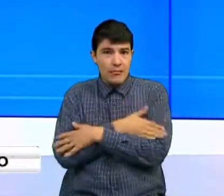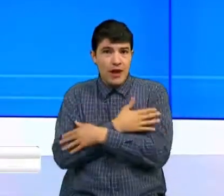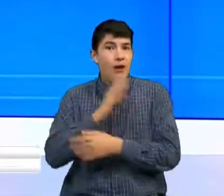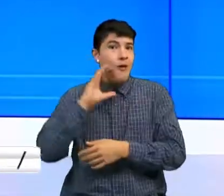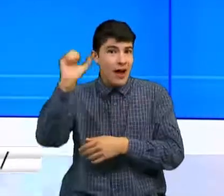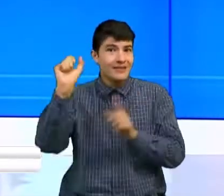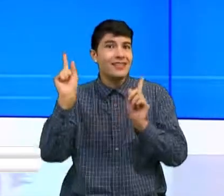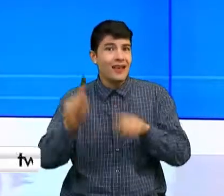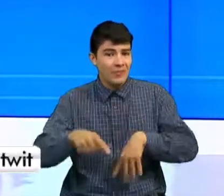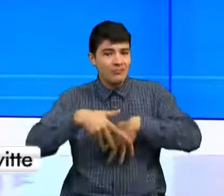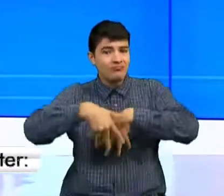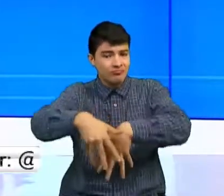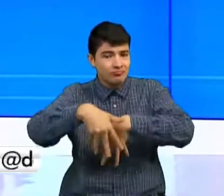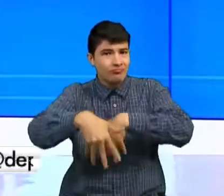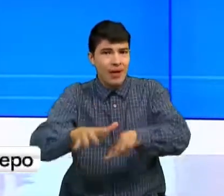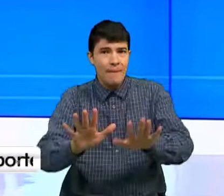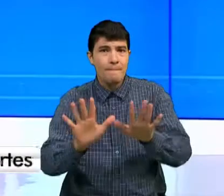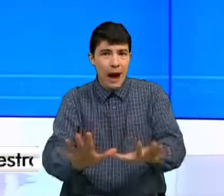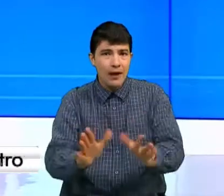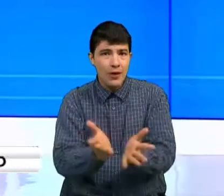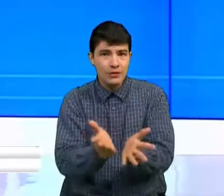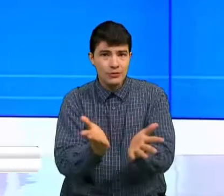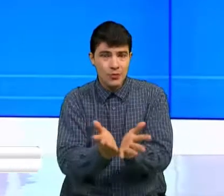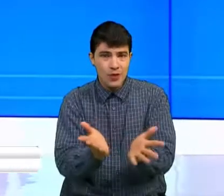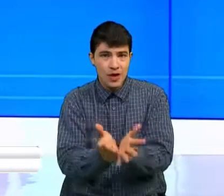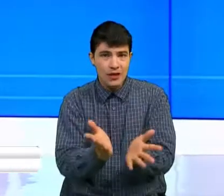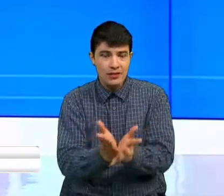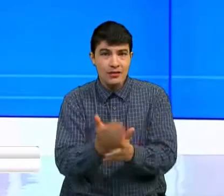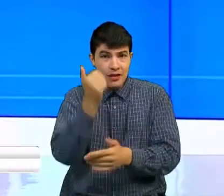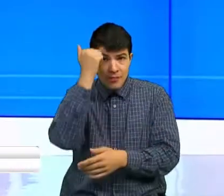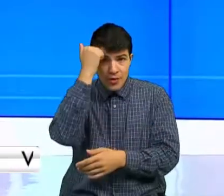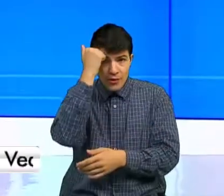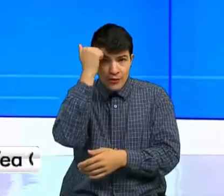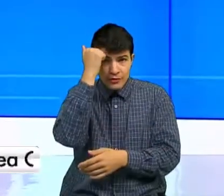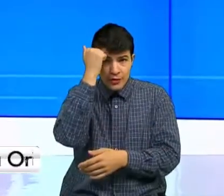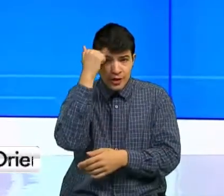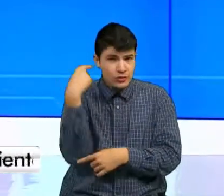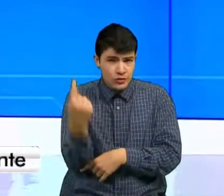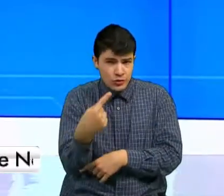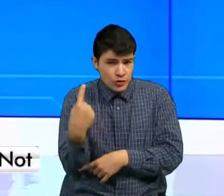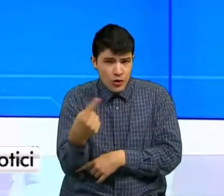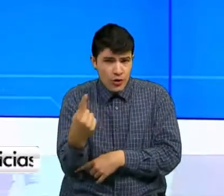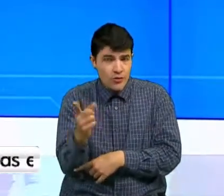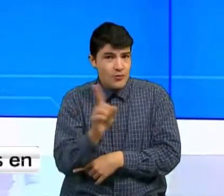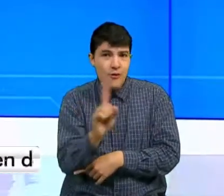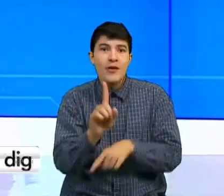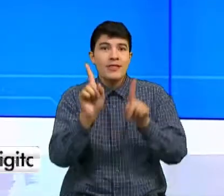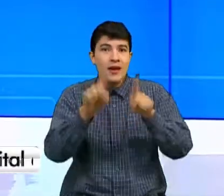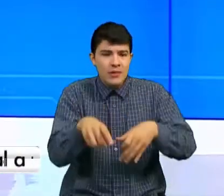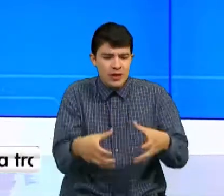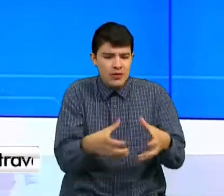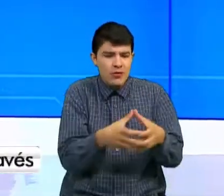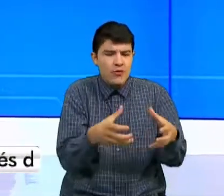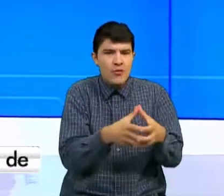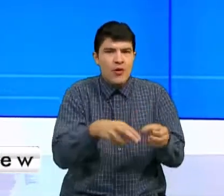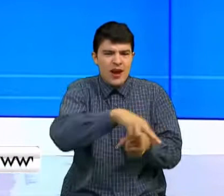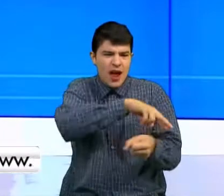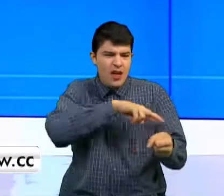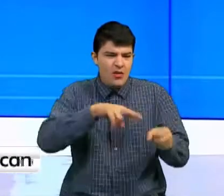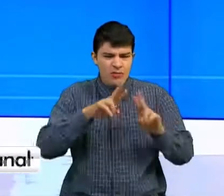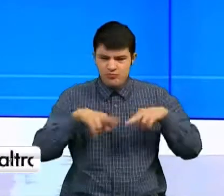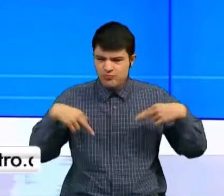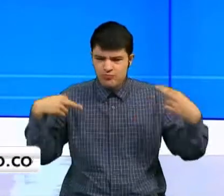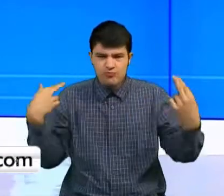una jornada de cese de actividades por parte de los docentes, donde no solo los profesores del municipio de Ocaña, sino también de toda la región, se